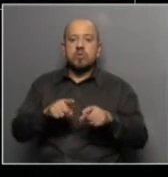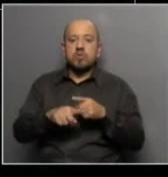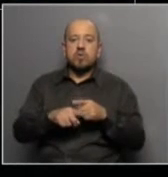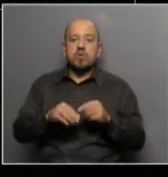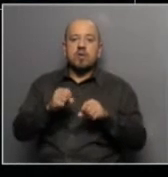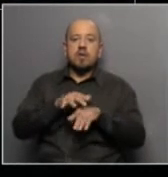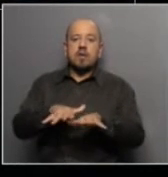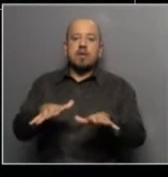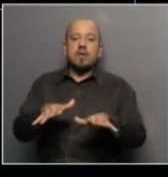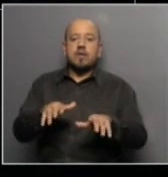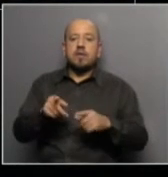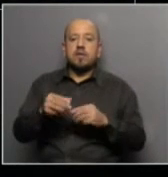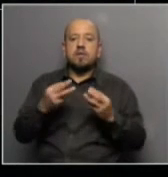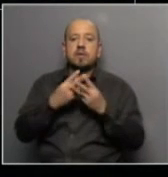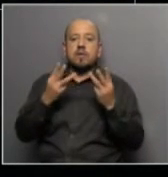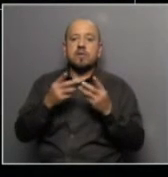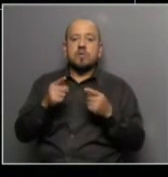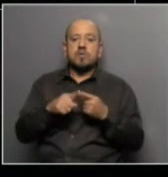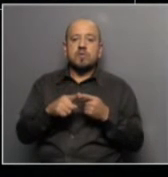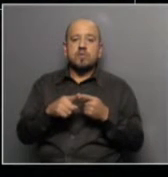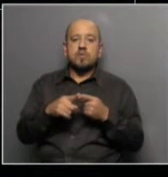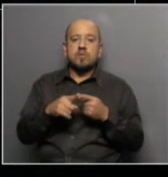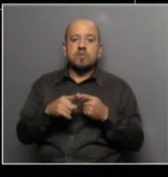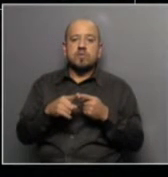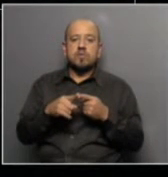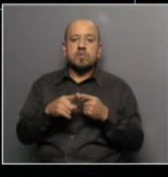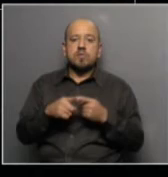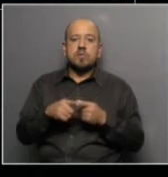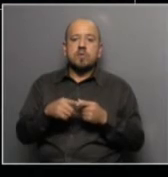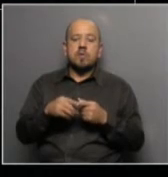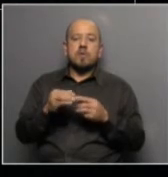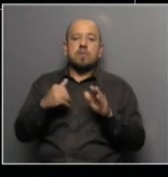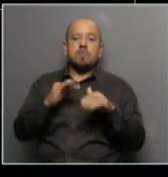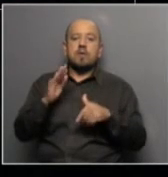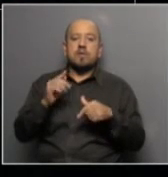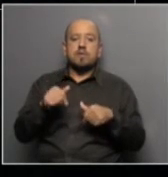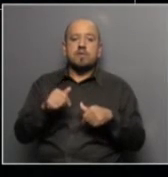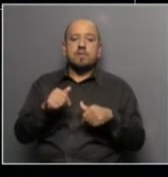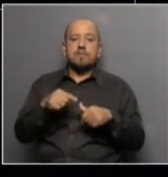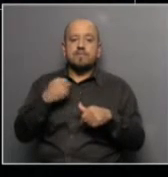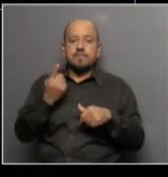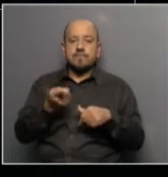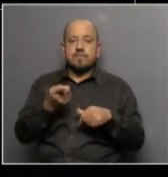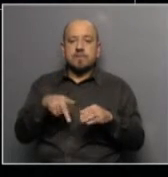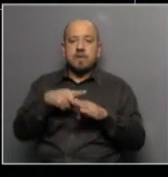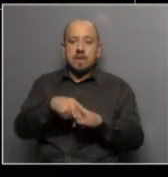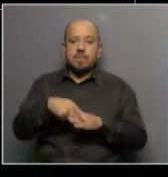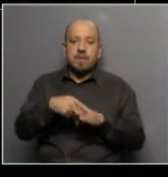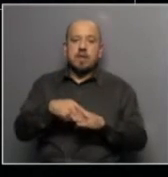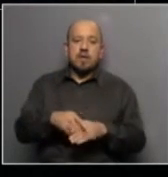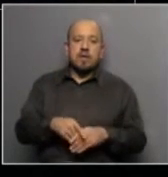a las redes. O sea, en general son terrenos servidos. Más recientemente, otra herramienta que también estamos